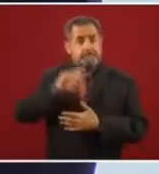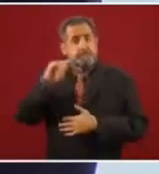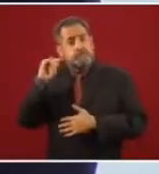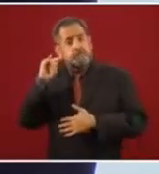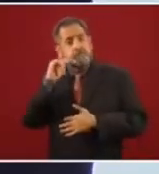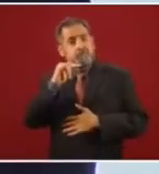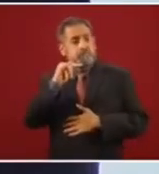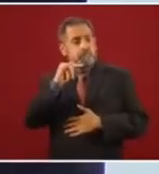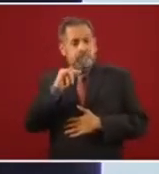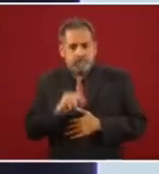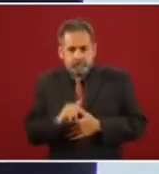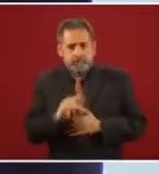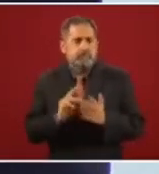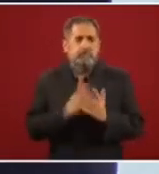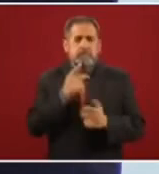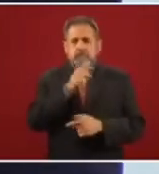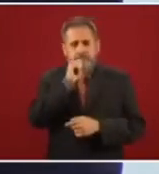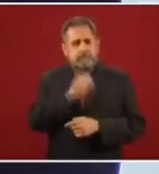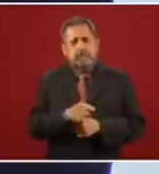y volverlo,